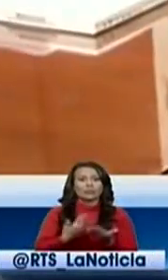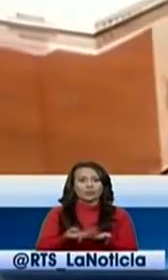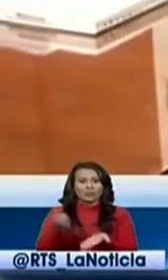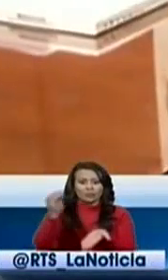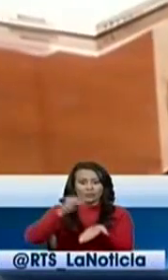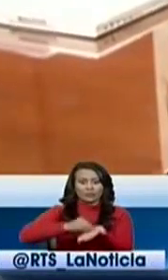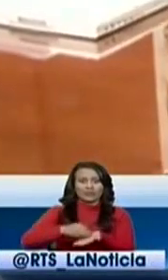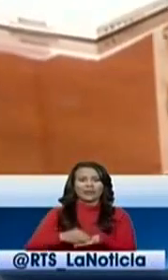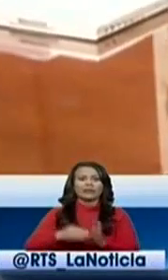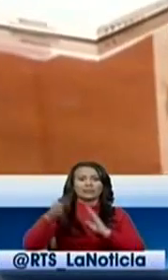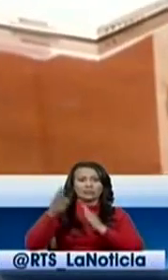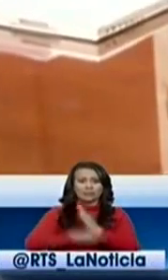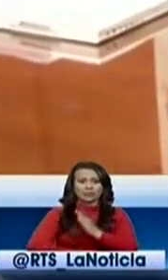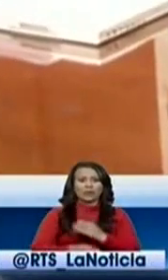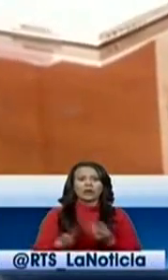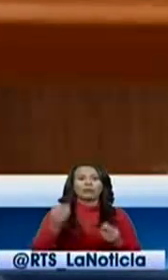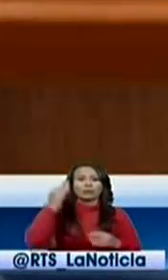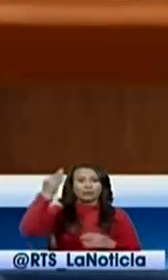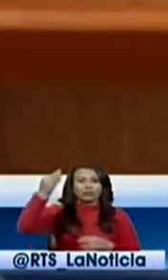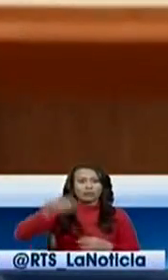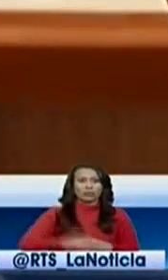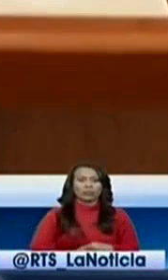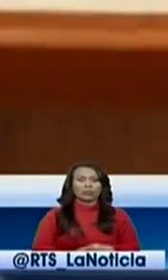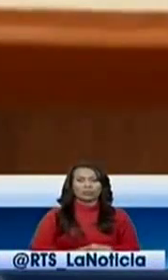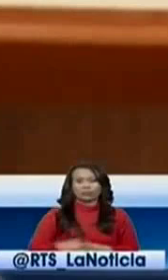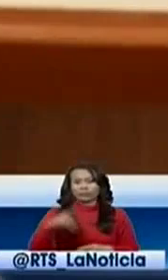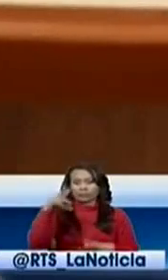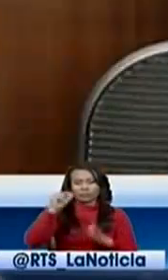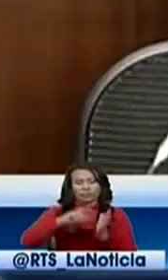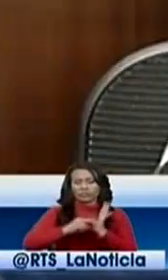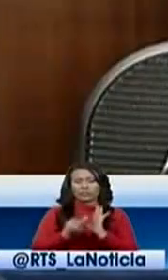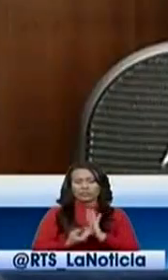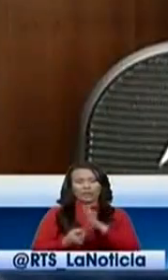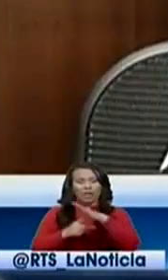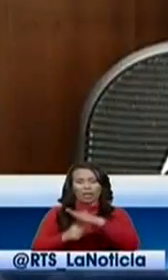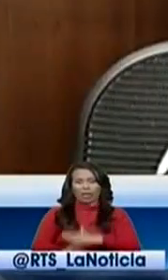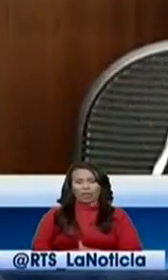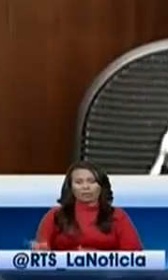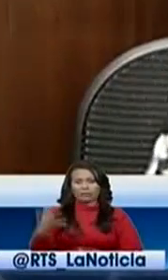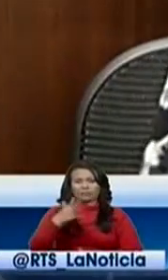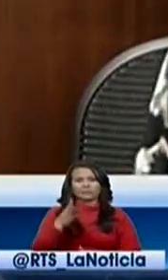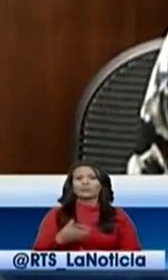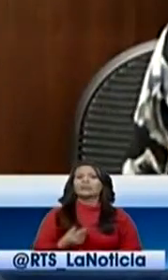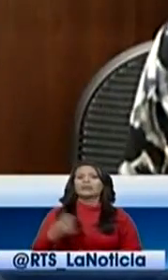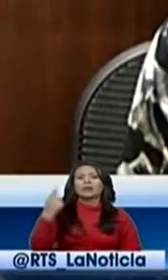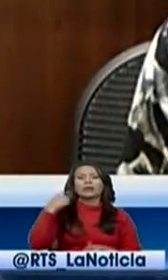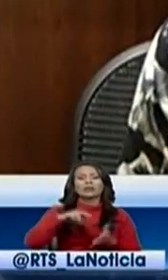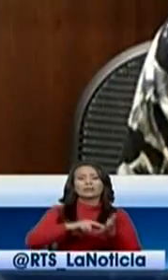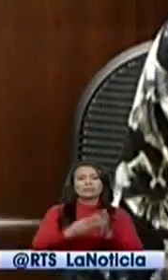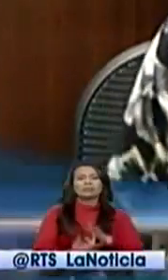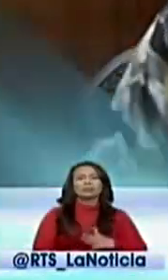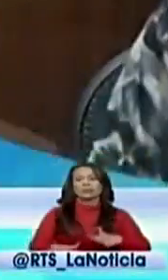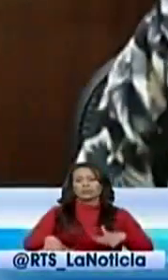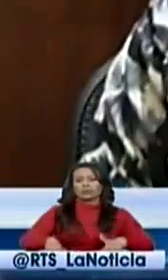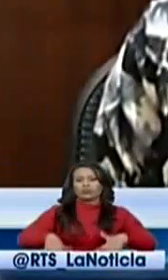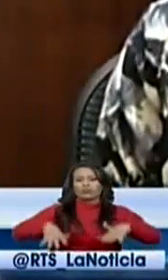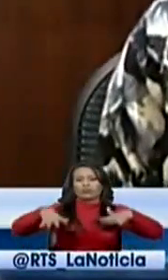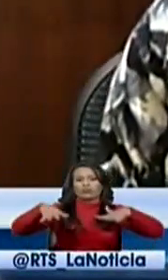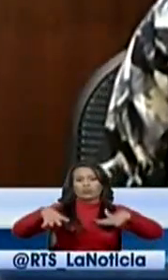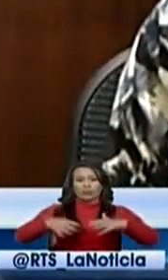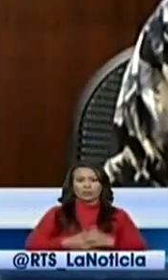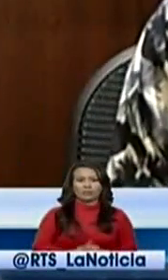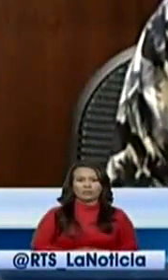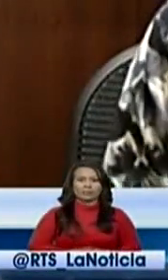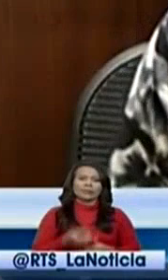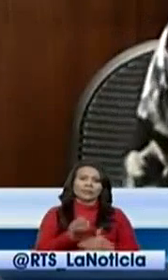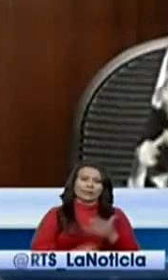de menor intensidad, al final, no son una amenaza. Para que no haya ese almacenamiento de energía total, y que son los que